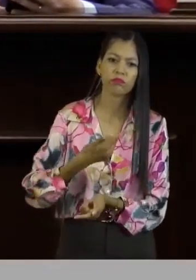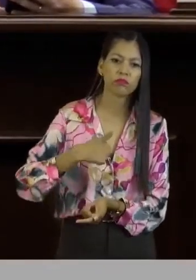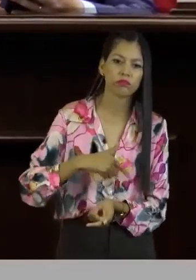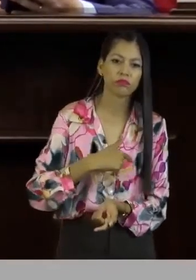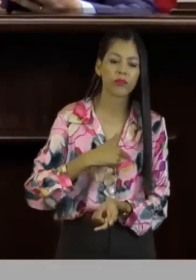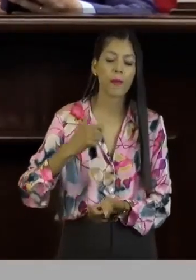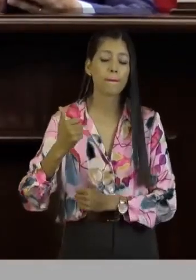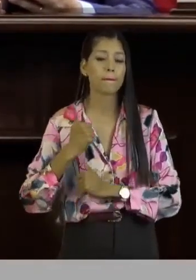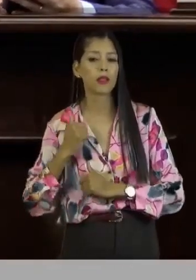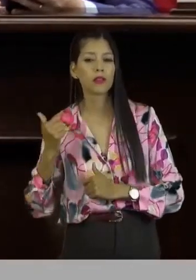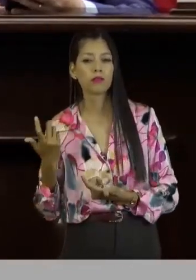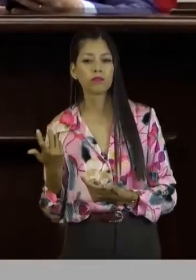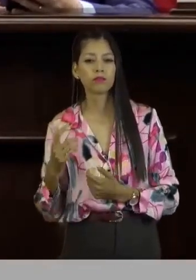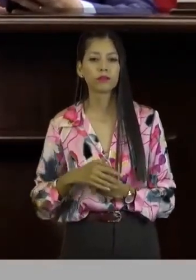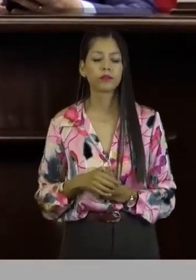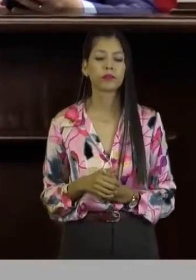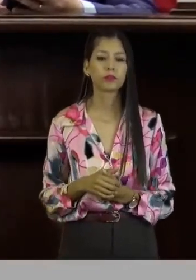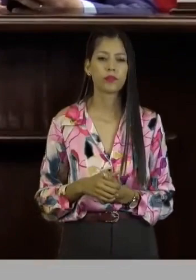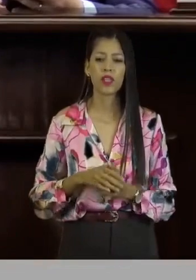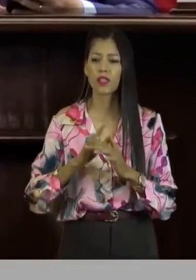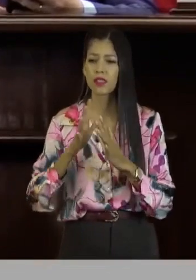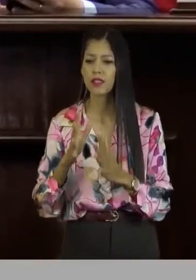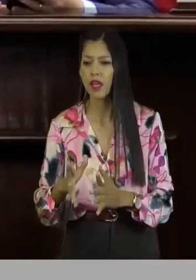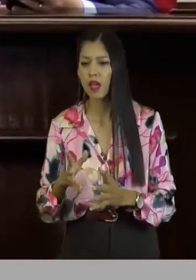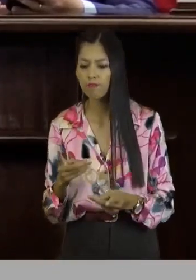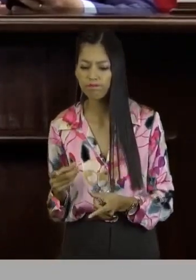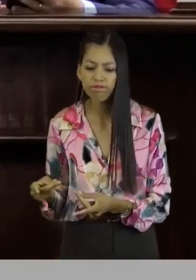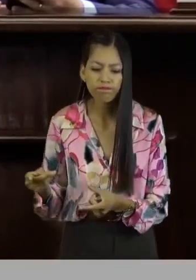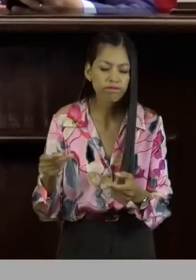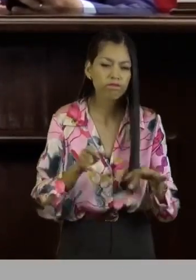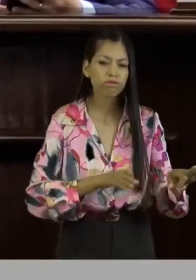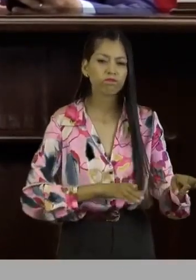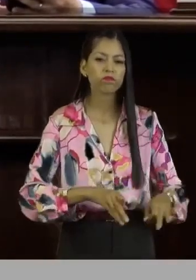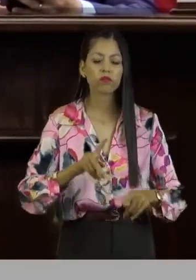Armadas, pues ya actúan de distinta manera.